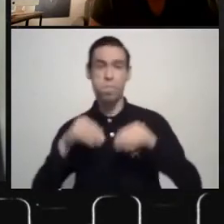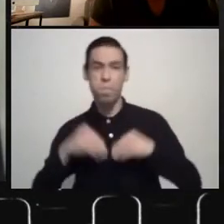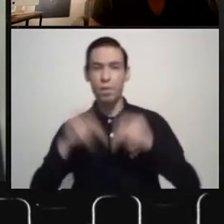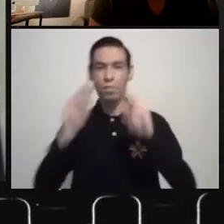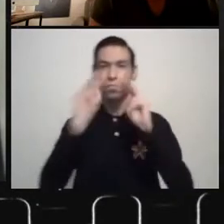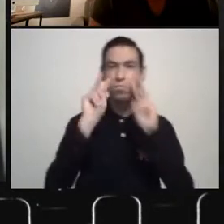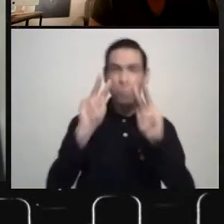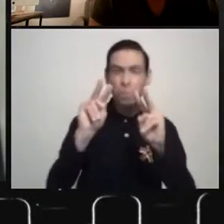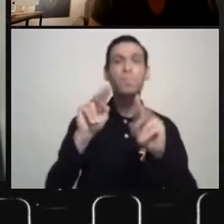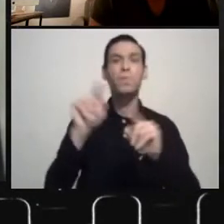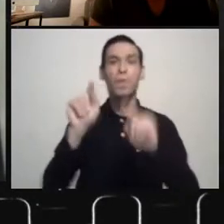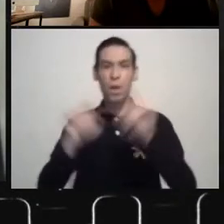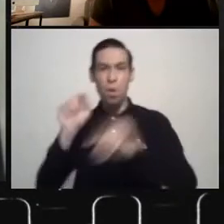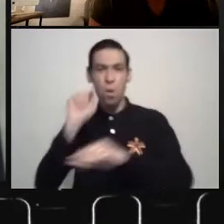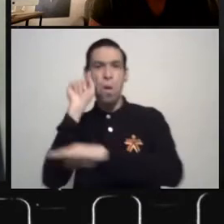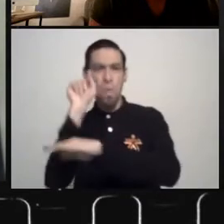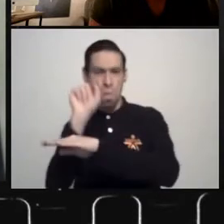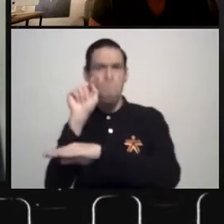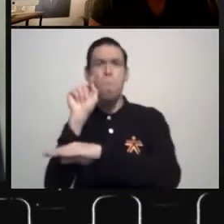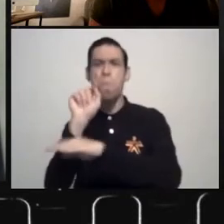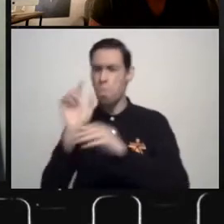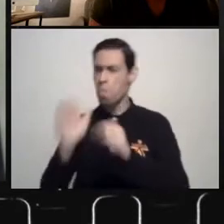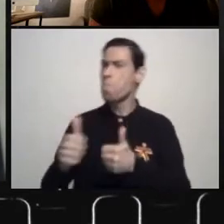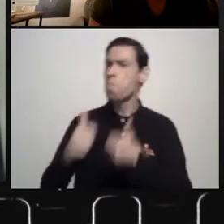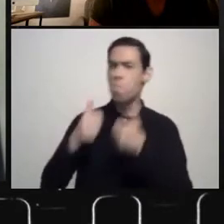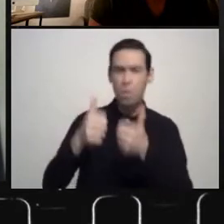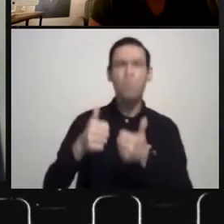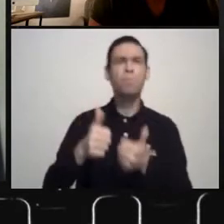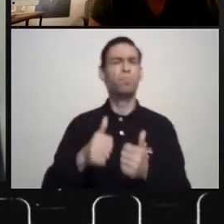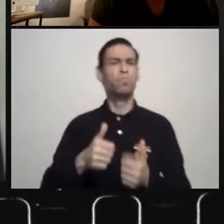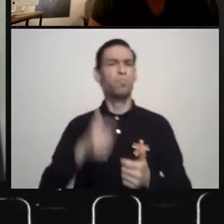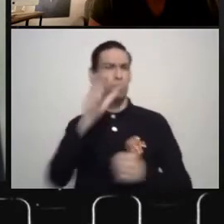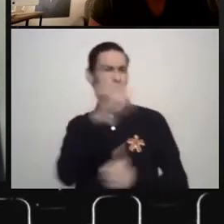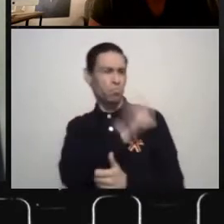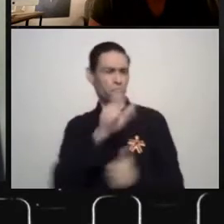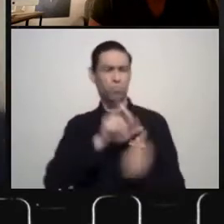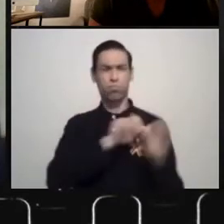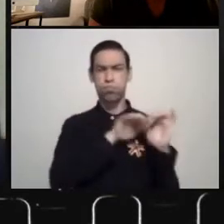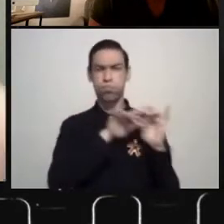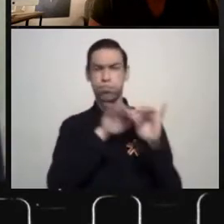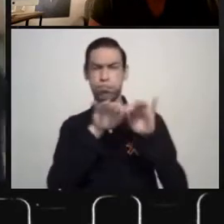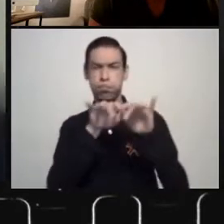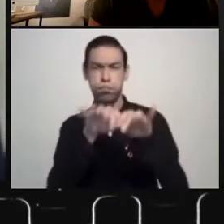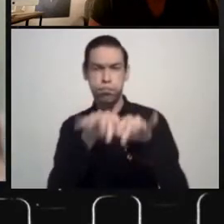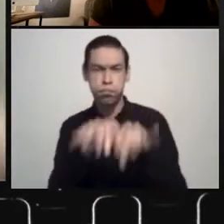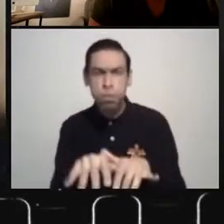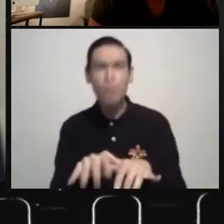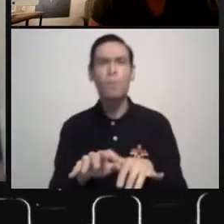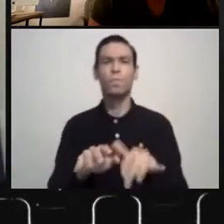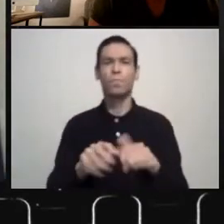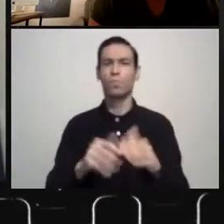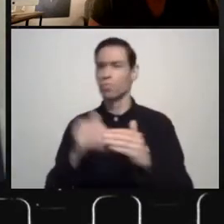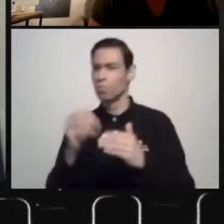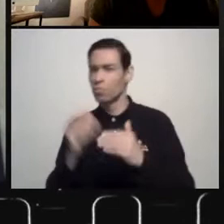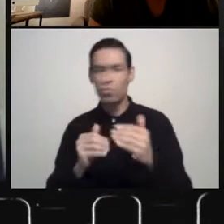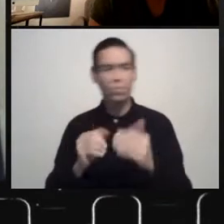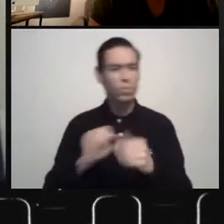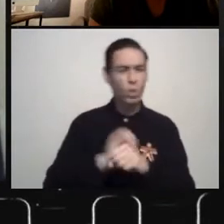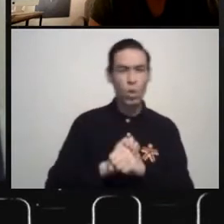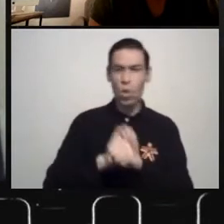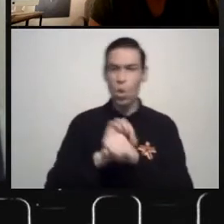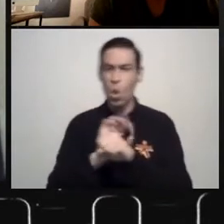buenas críticas, en general creo que la gente acudió a ver la película a pesar de la pandemia, de